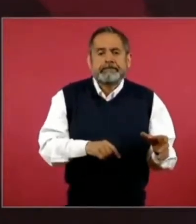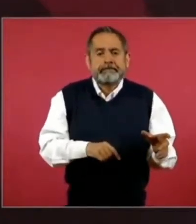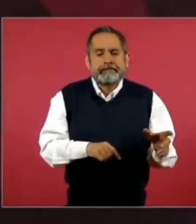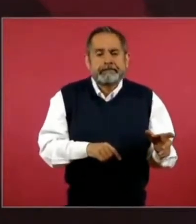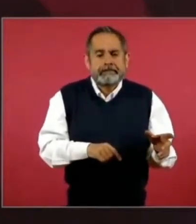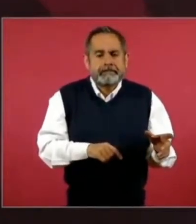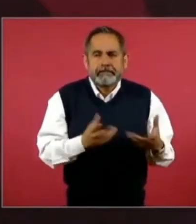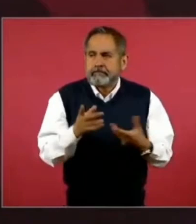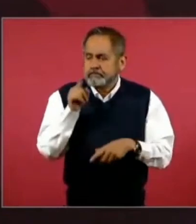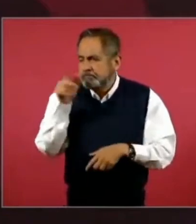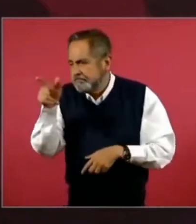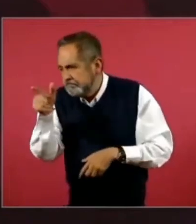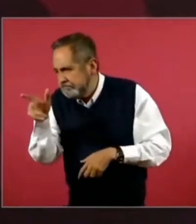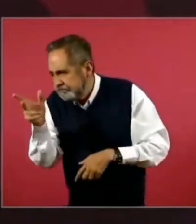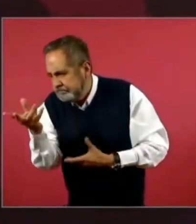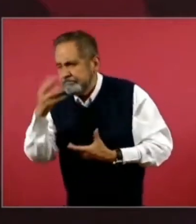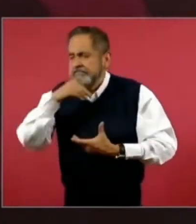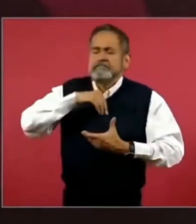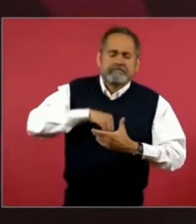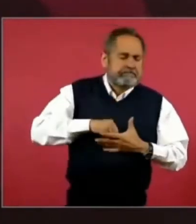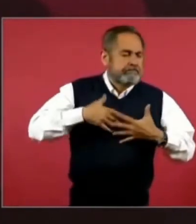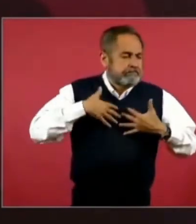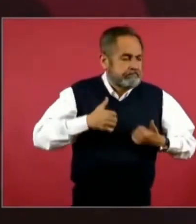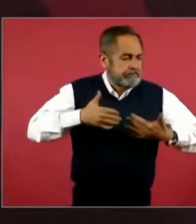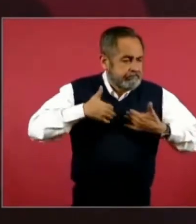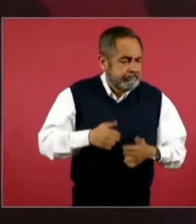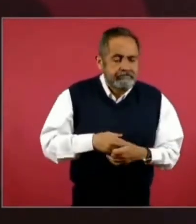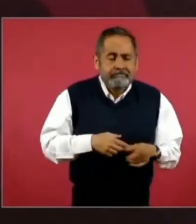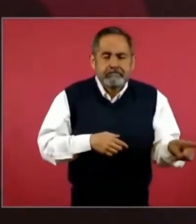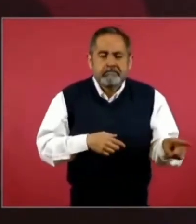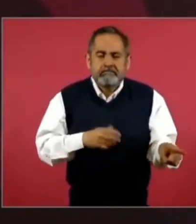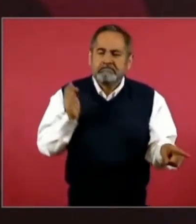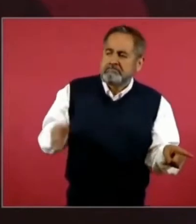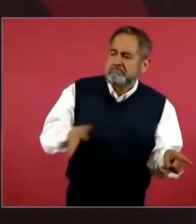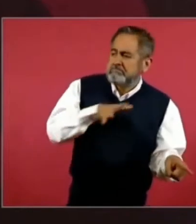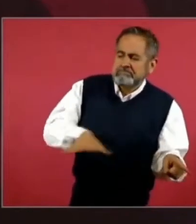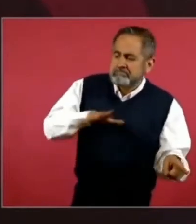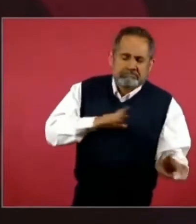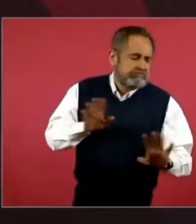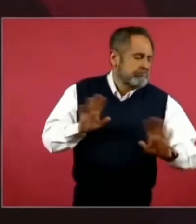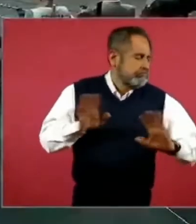lo internalizan, no lo aceptan.